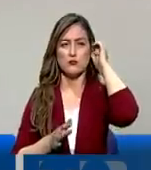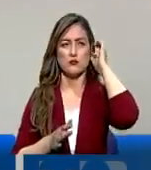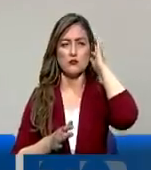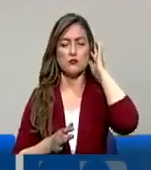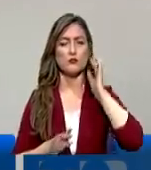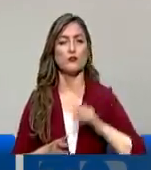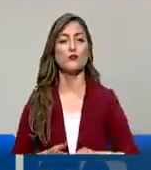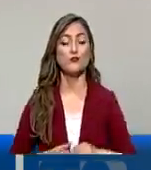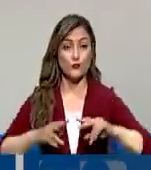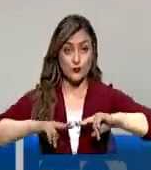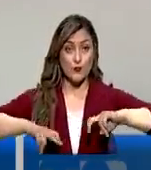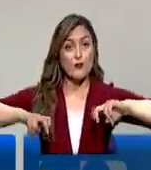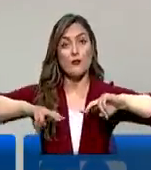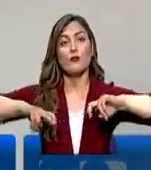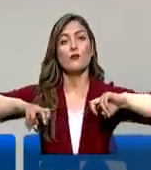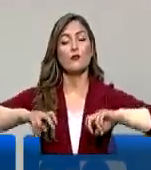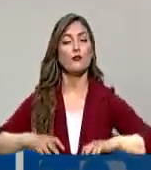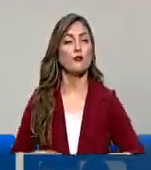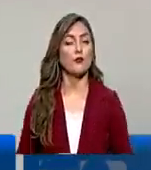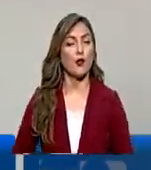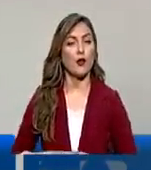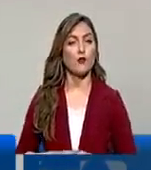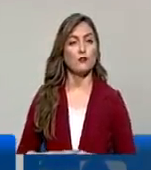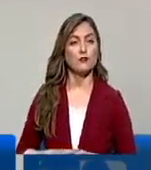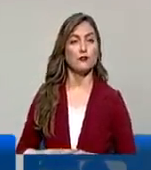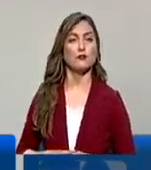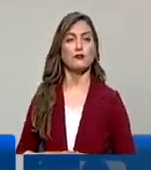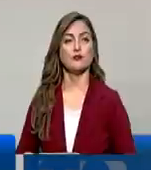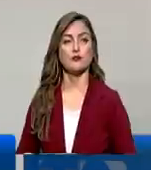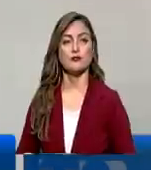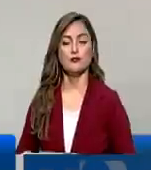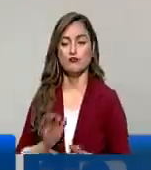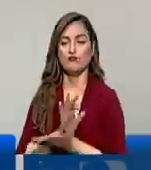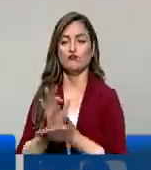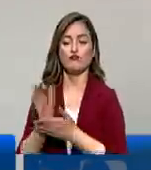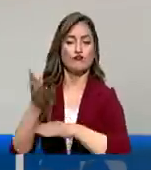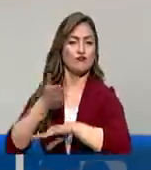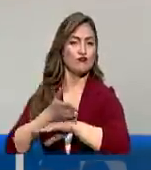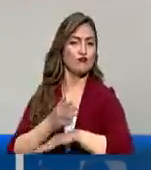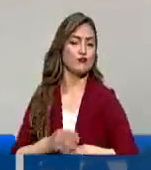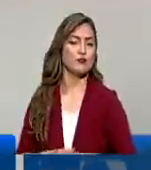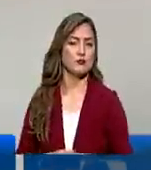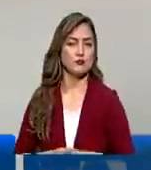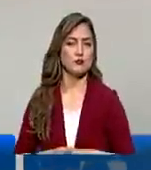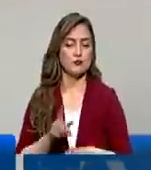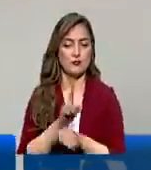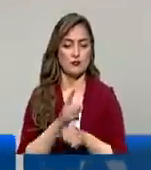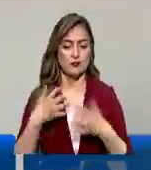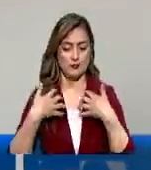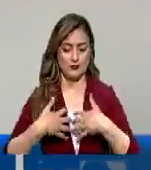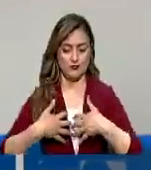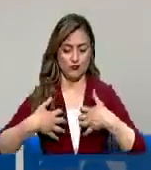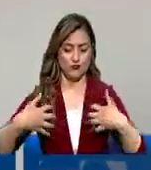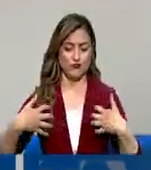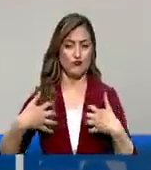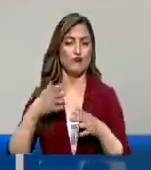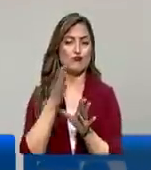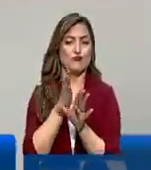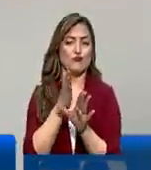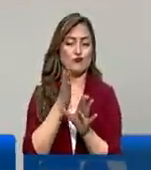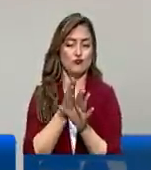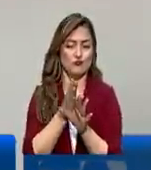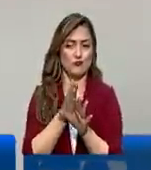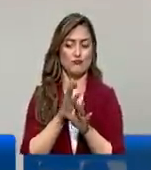las investigaciones correspondientes, la recepción de testimonios anticipados, una autopsia psicológica forense para conocer